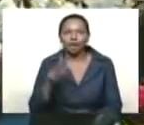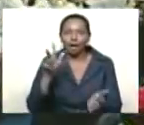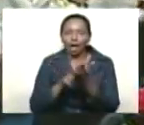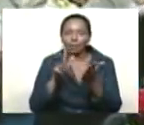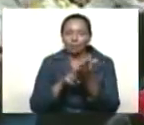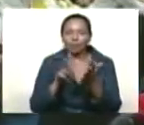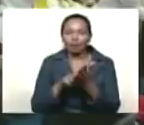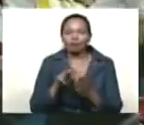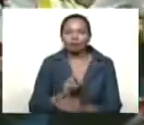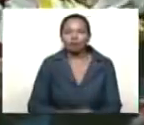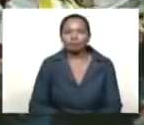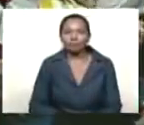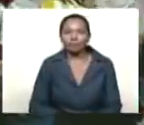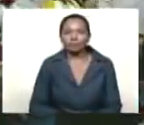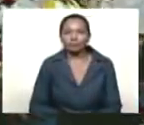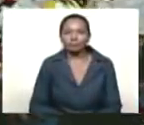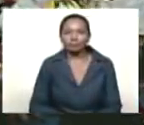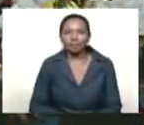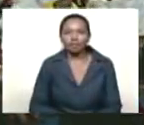Aprobado.